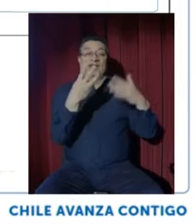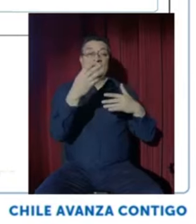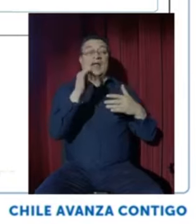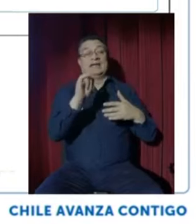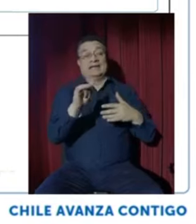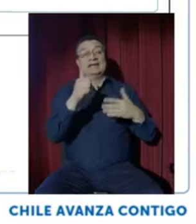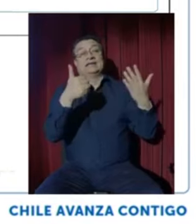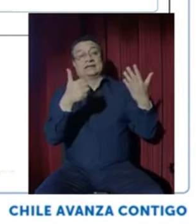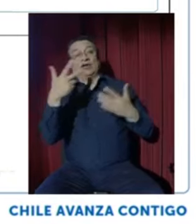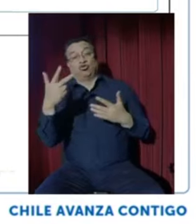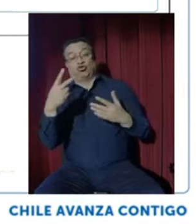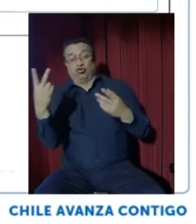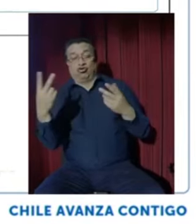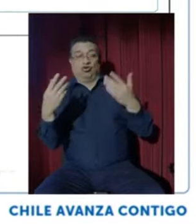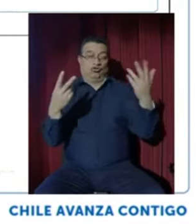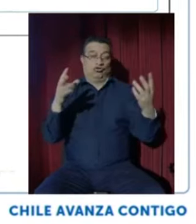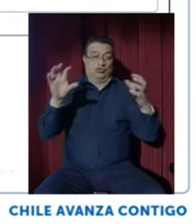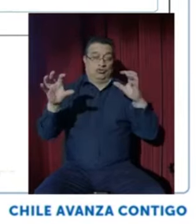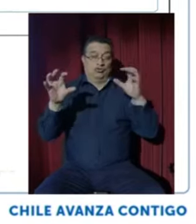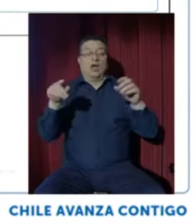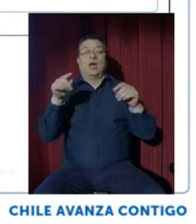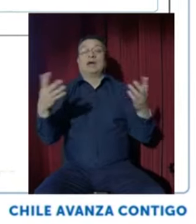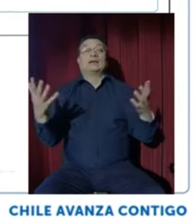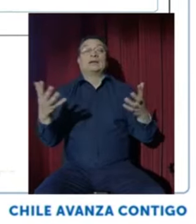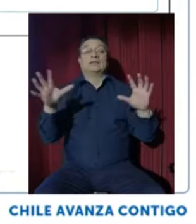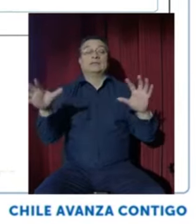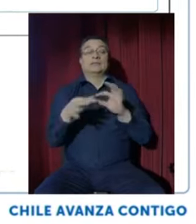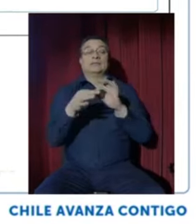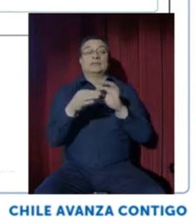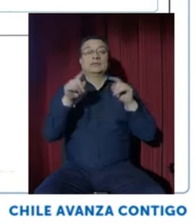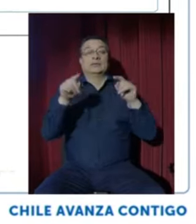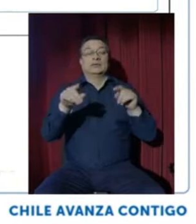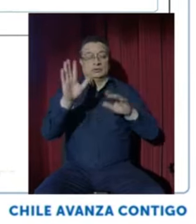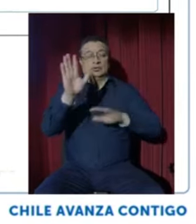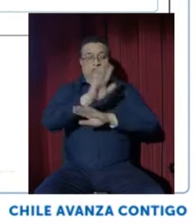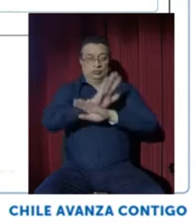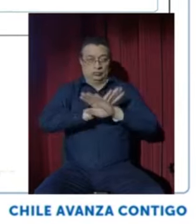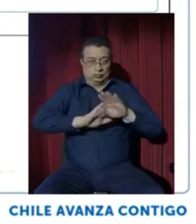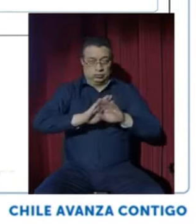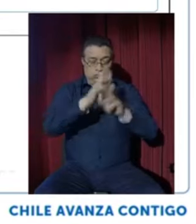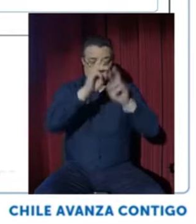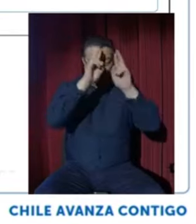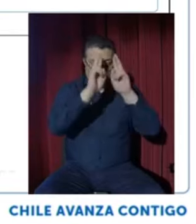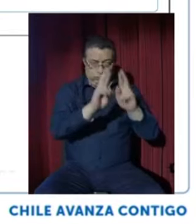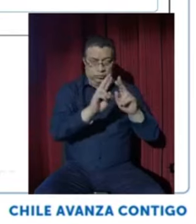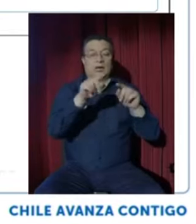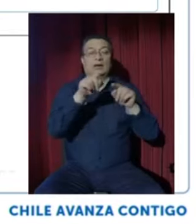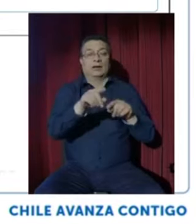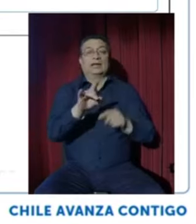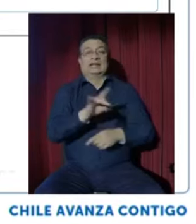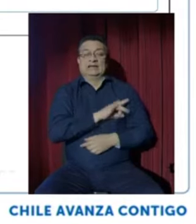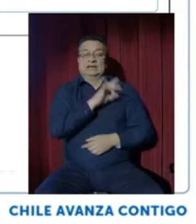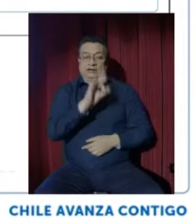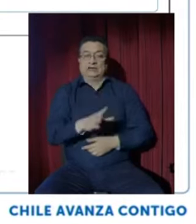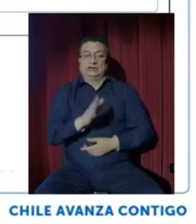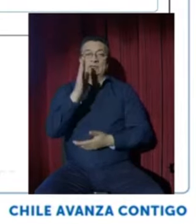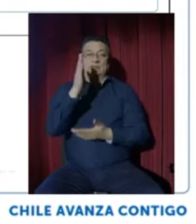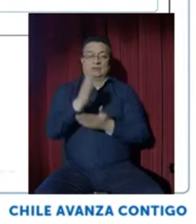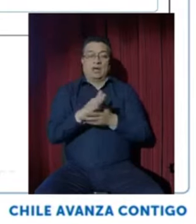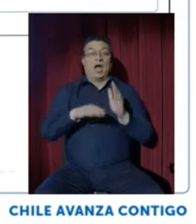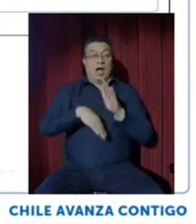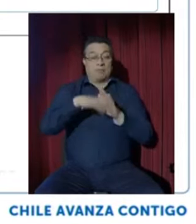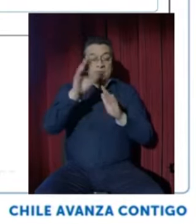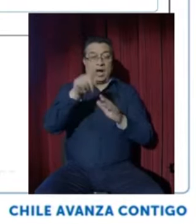68 eh que tiene que ver con las categorías de conservación y el reconocimiento que en chile hay más